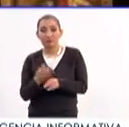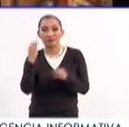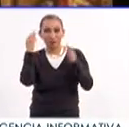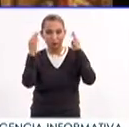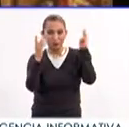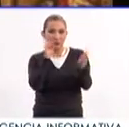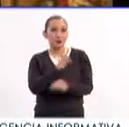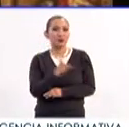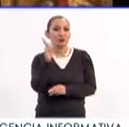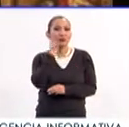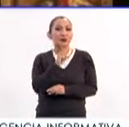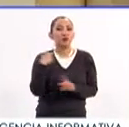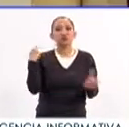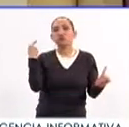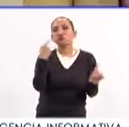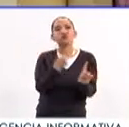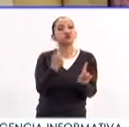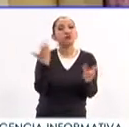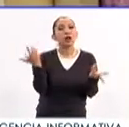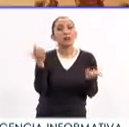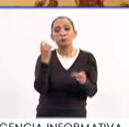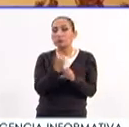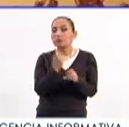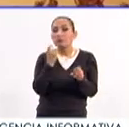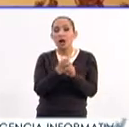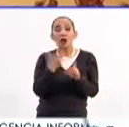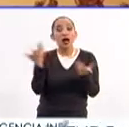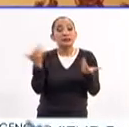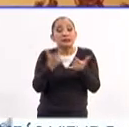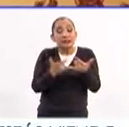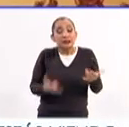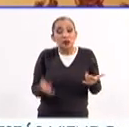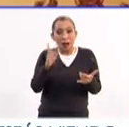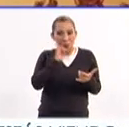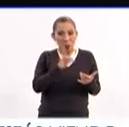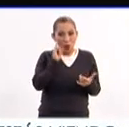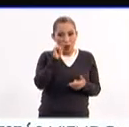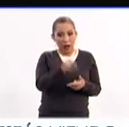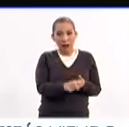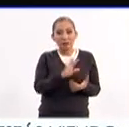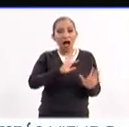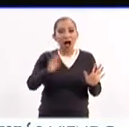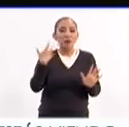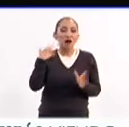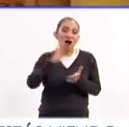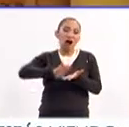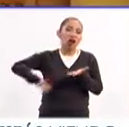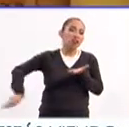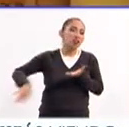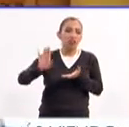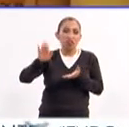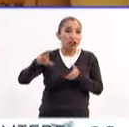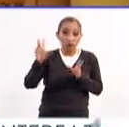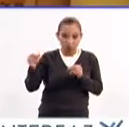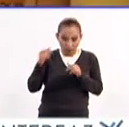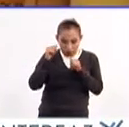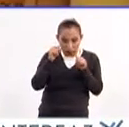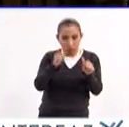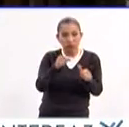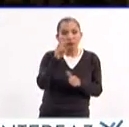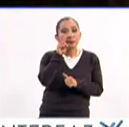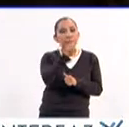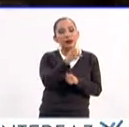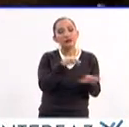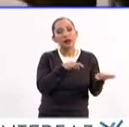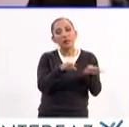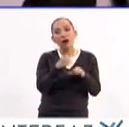de la Mujer tiene como objetivo principal hacer que la historia de las mujeres deje de ser una parte olvidada, haciendo visible su